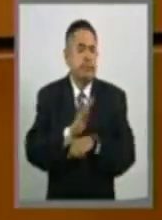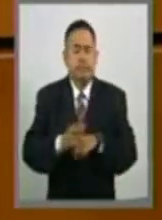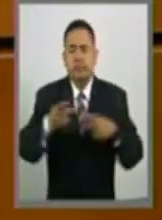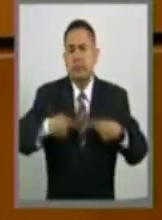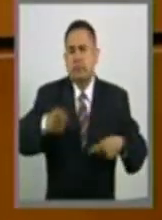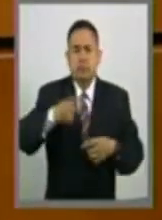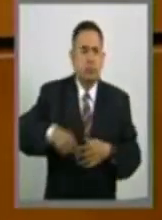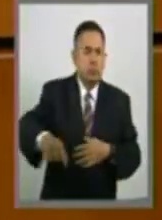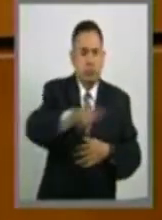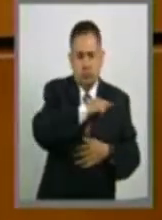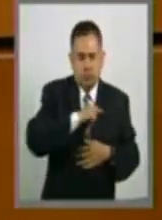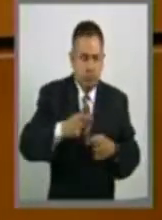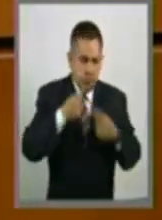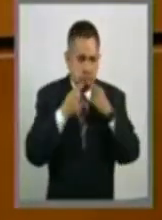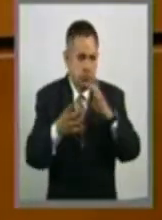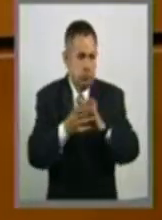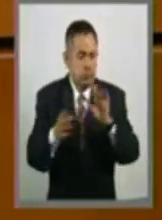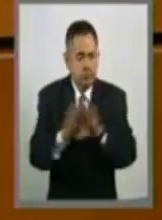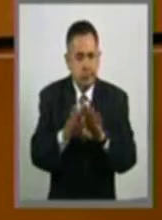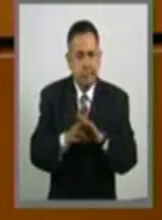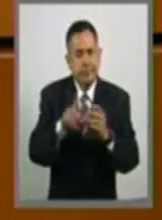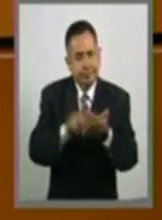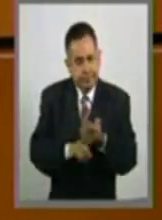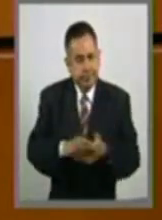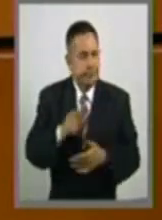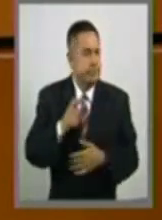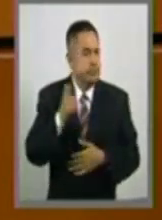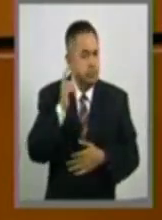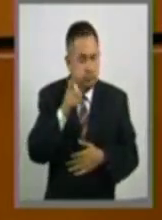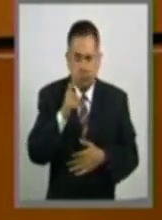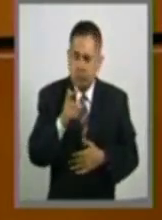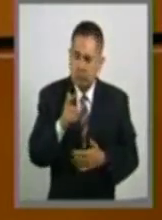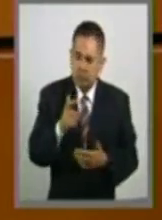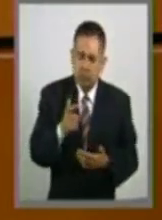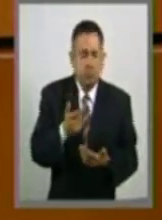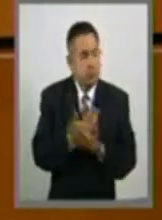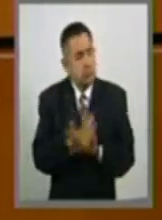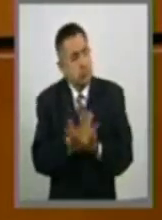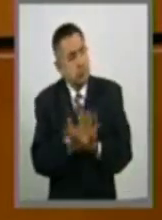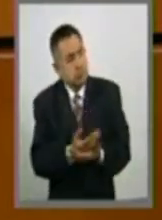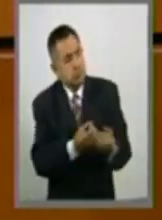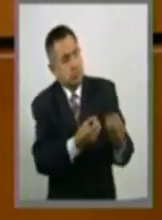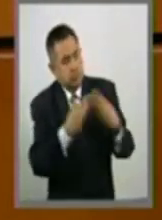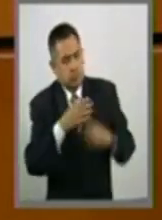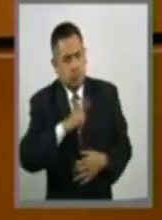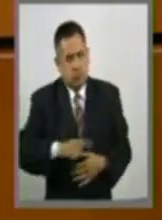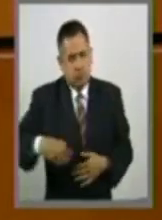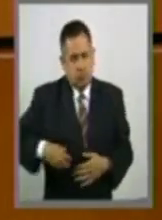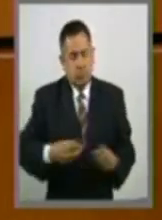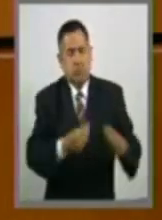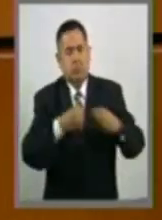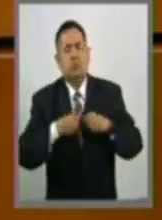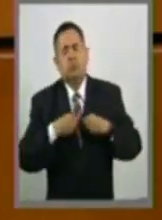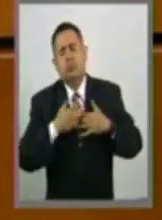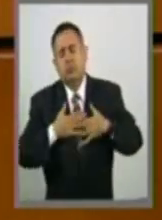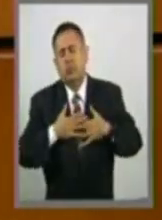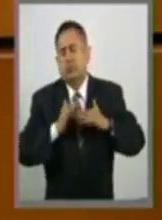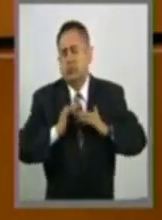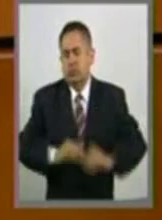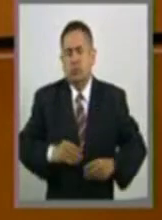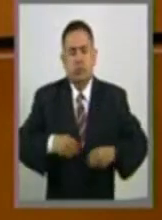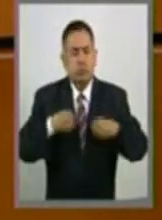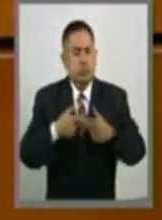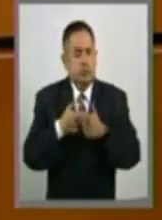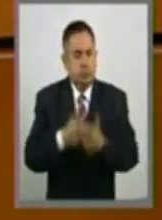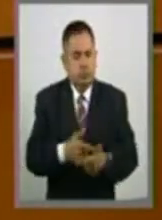muchos pacientes que actualmente esperan la donación de un órgano como riñón para seguir viviendo e integrarse a